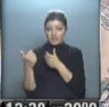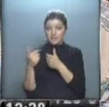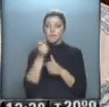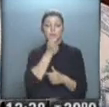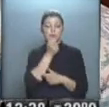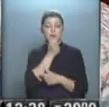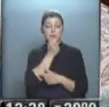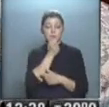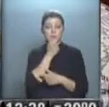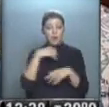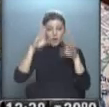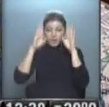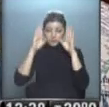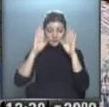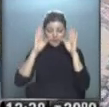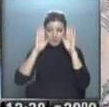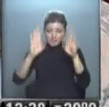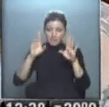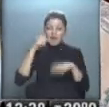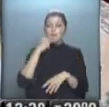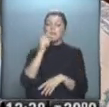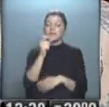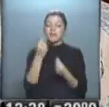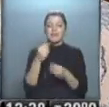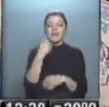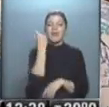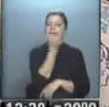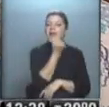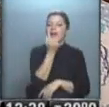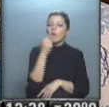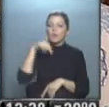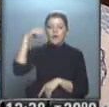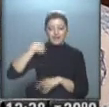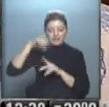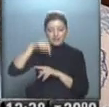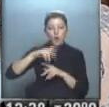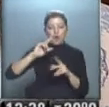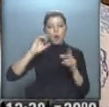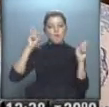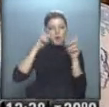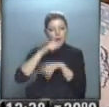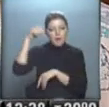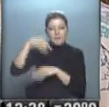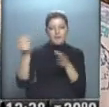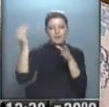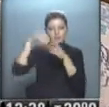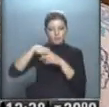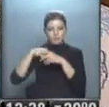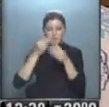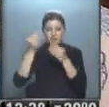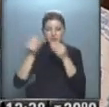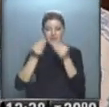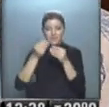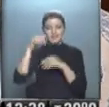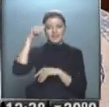Básicamente la respuesta a esta pregunta es: todos aquellos que encuentran dificultades para integrarse en este mercado altamente concentrado